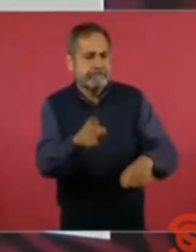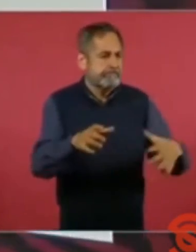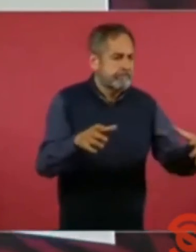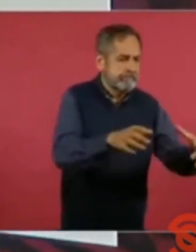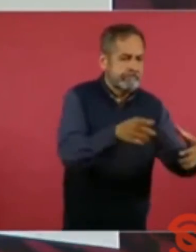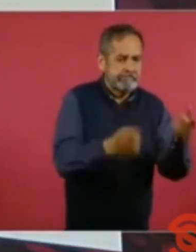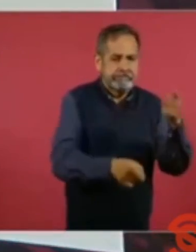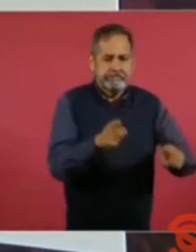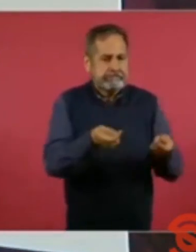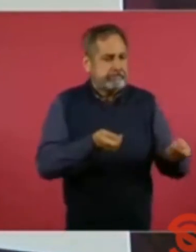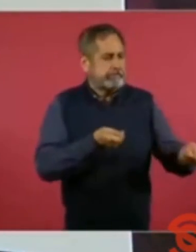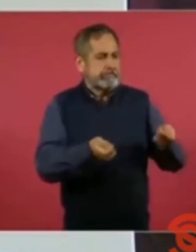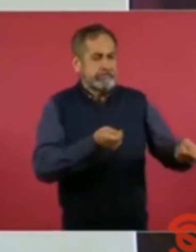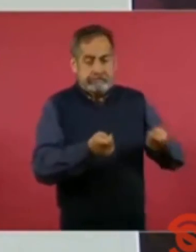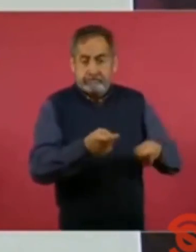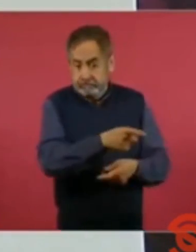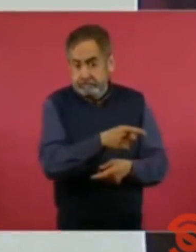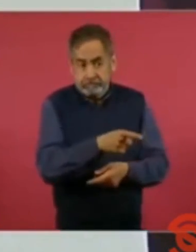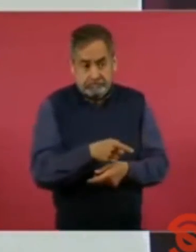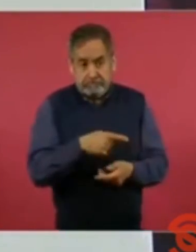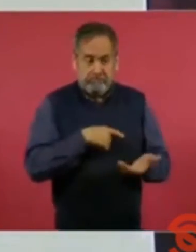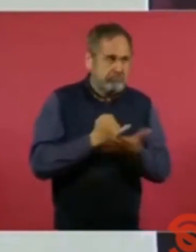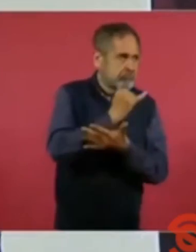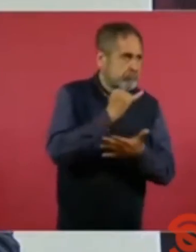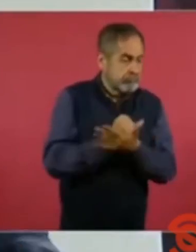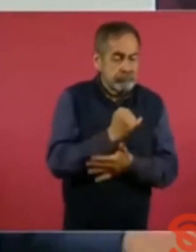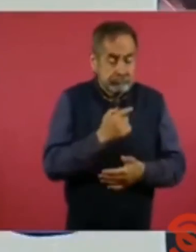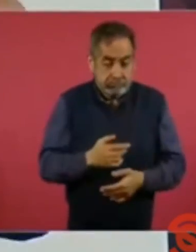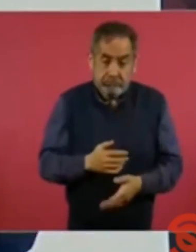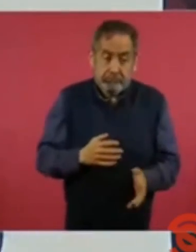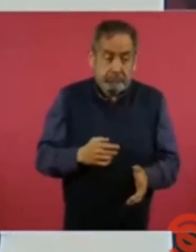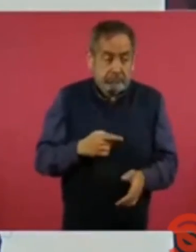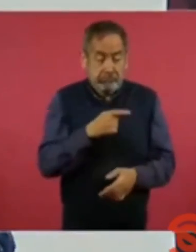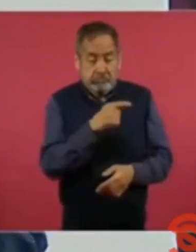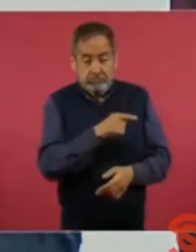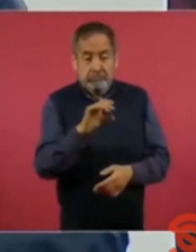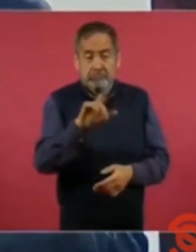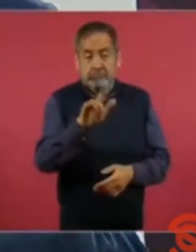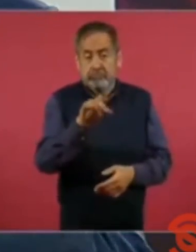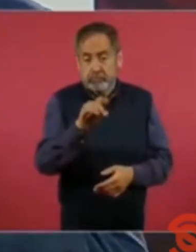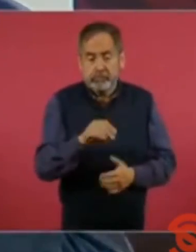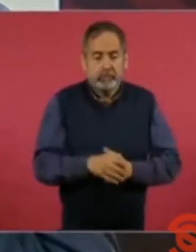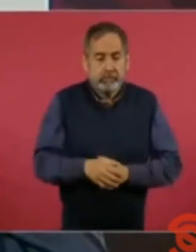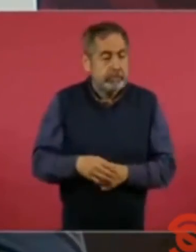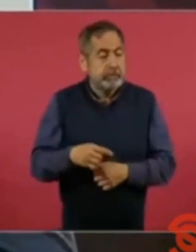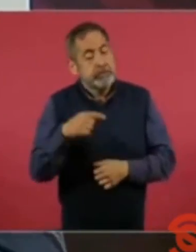pues no sé, casi todo el sexenio encabezando a la oposición,